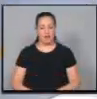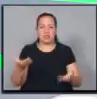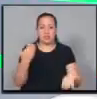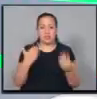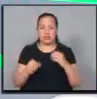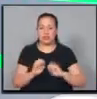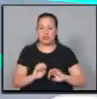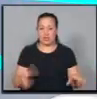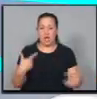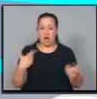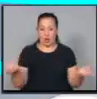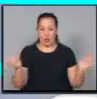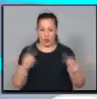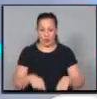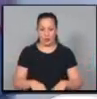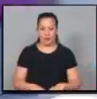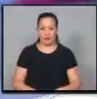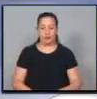Ya volvemos.